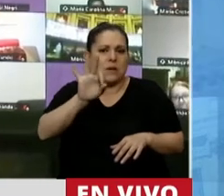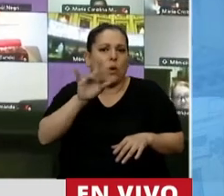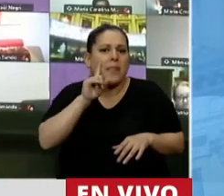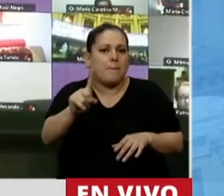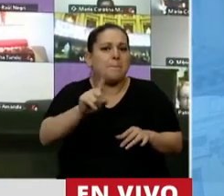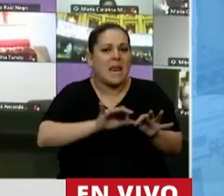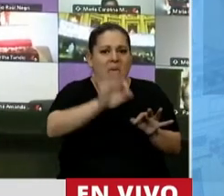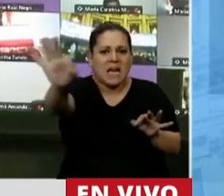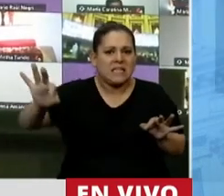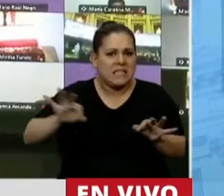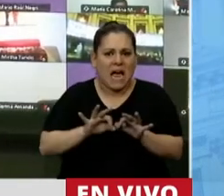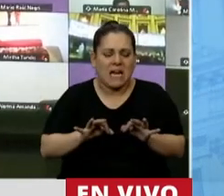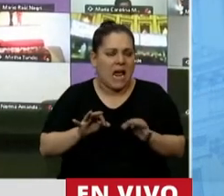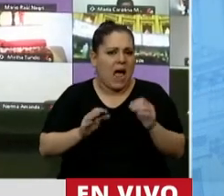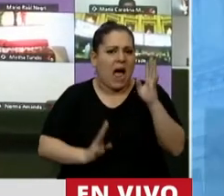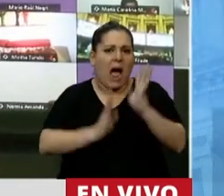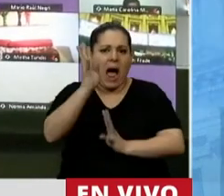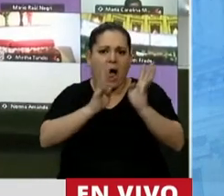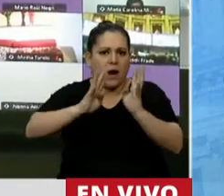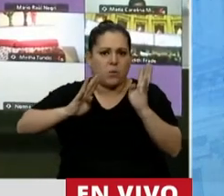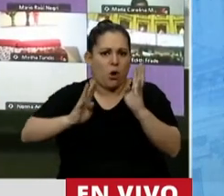parte, presidente,